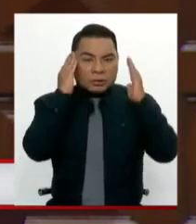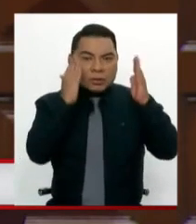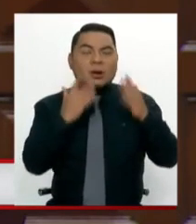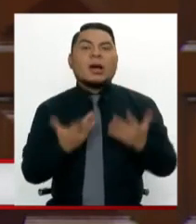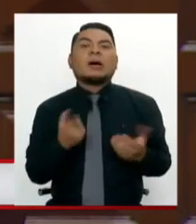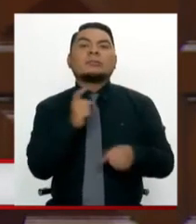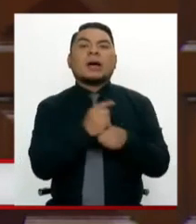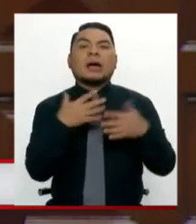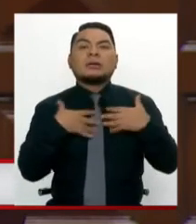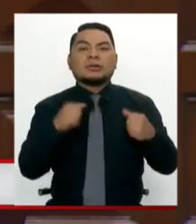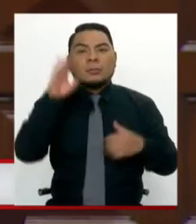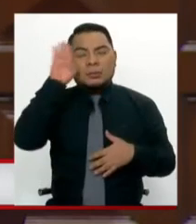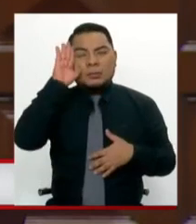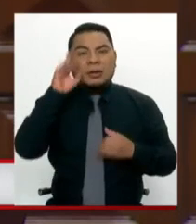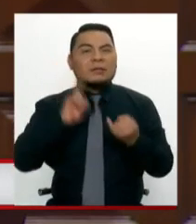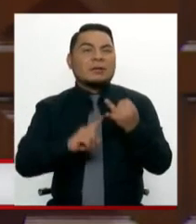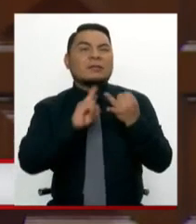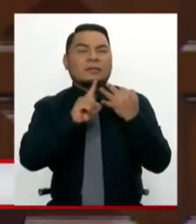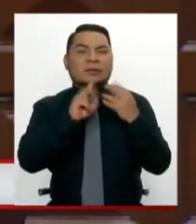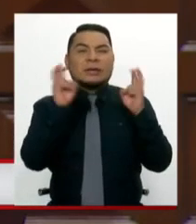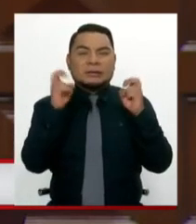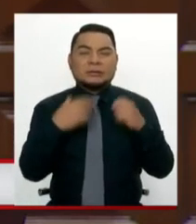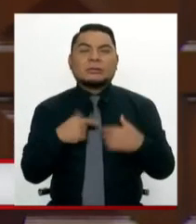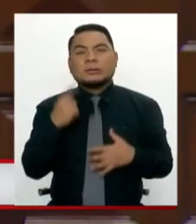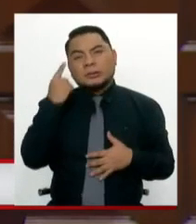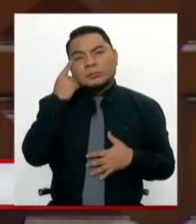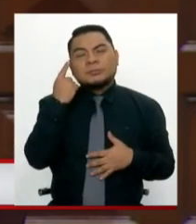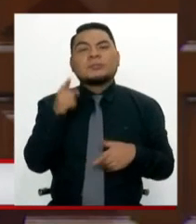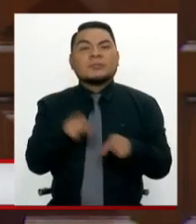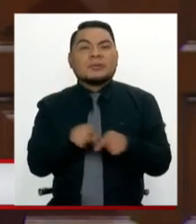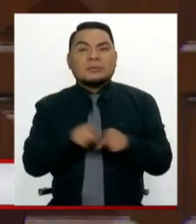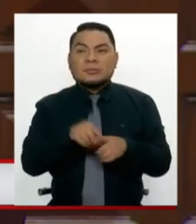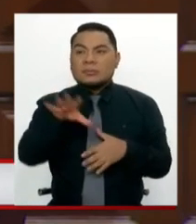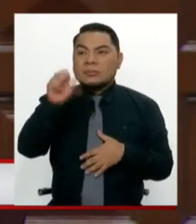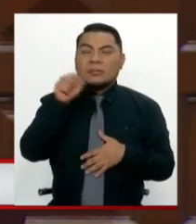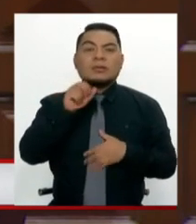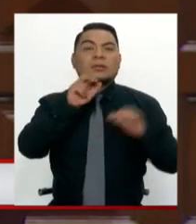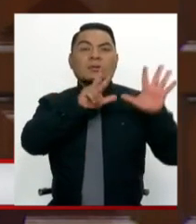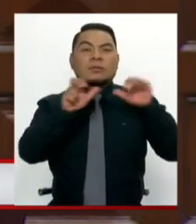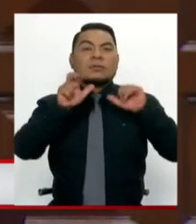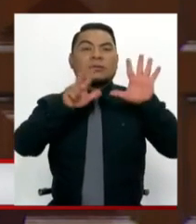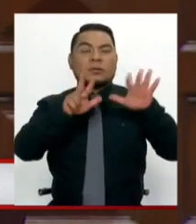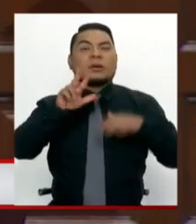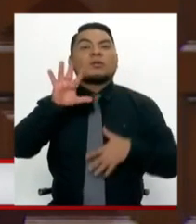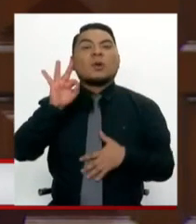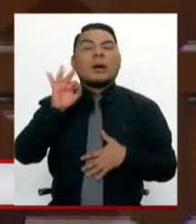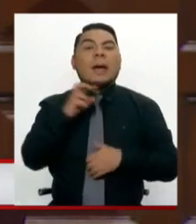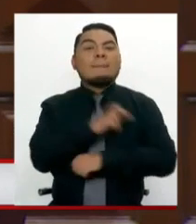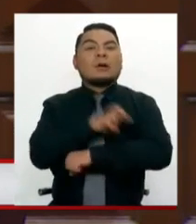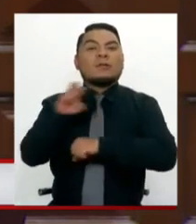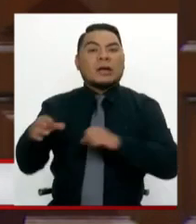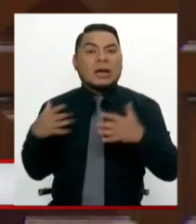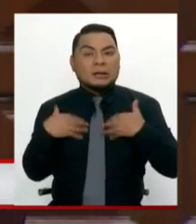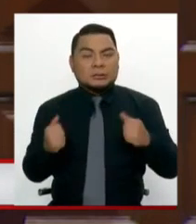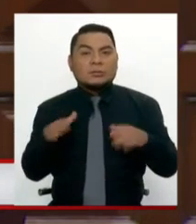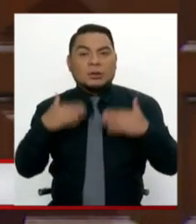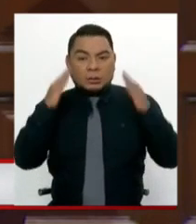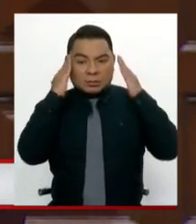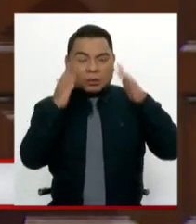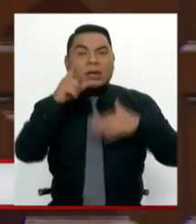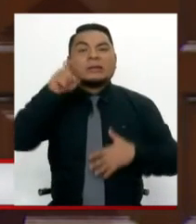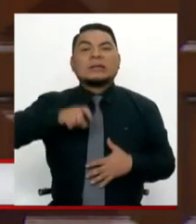policial. Entre otros hechos, hemos captado a 889 profesionales de la salud para atender